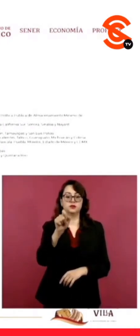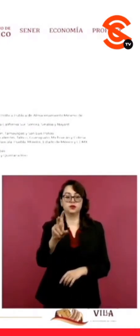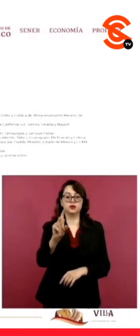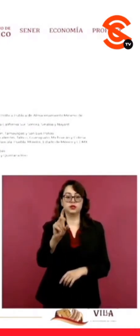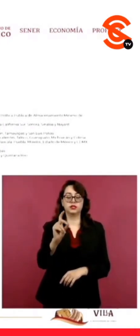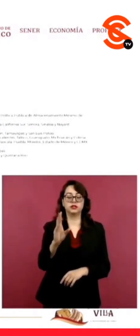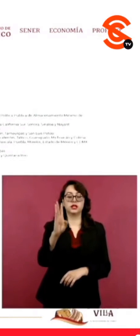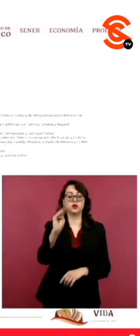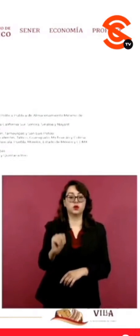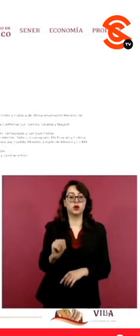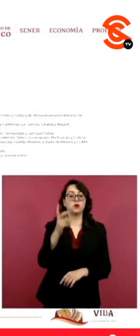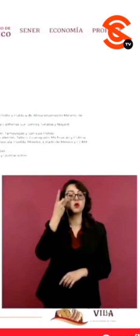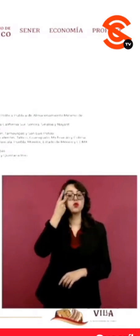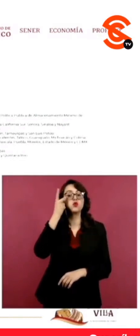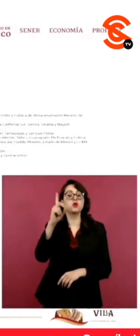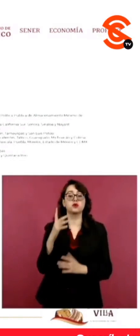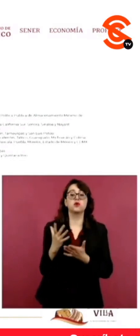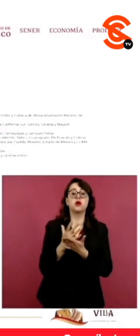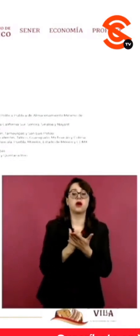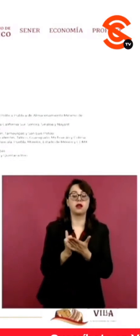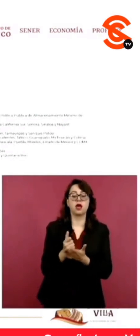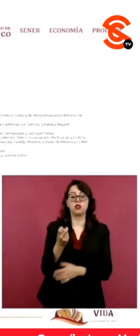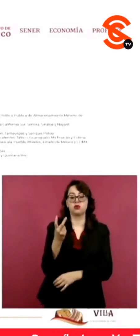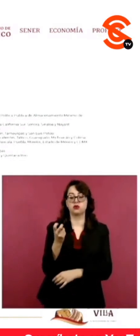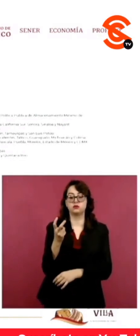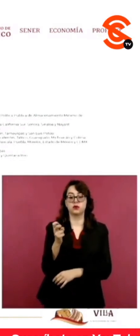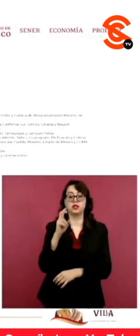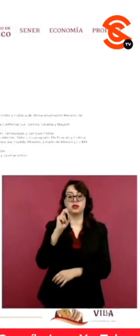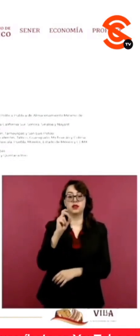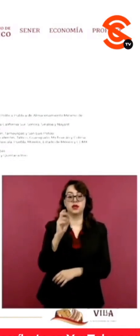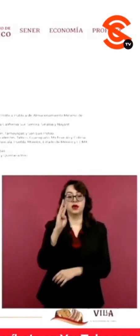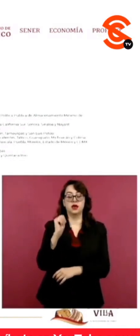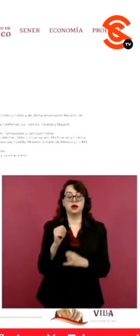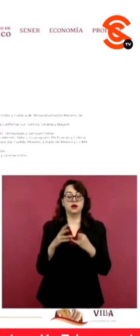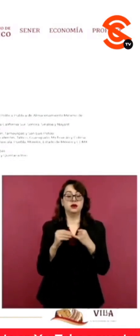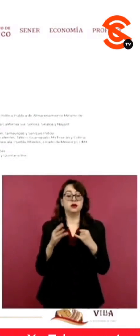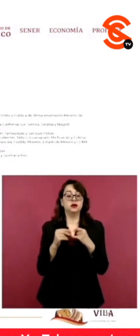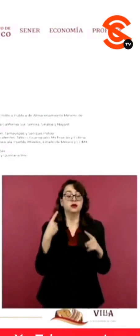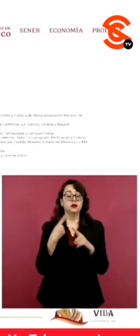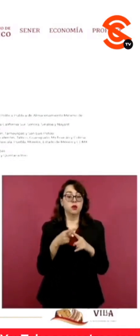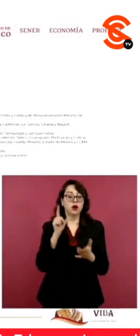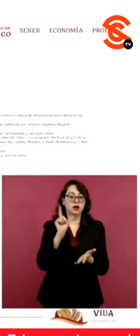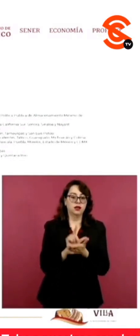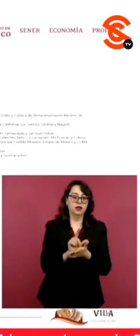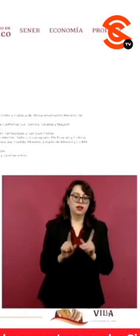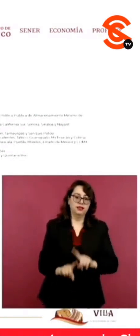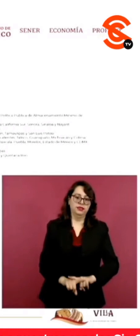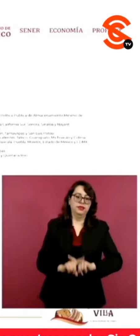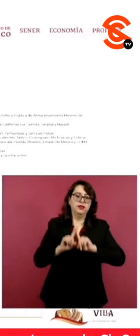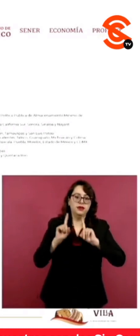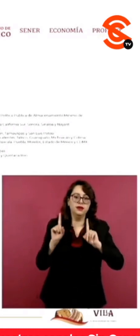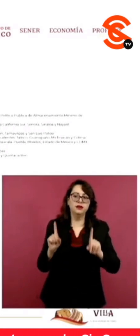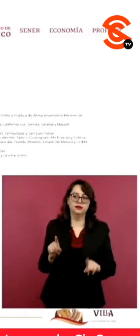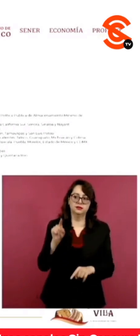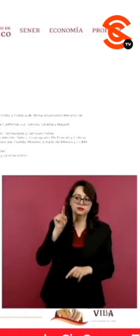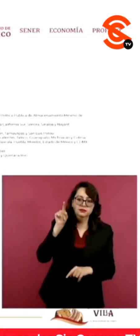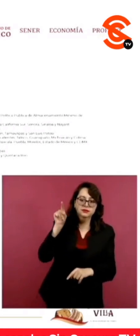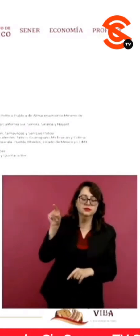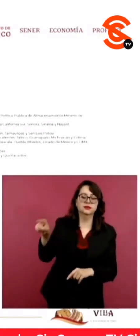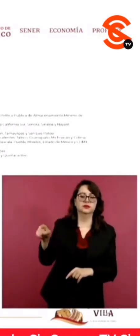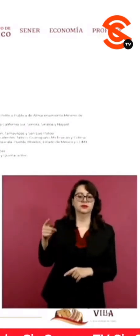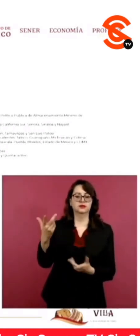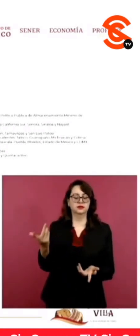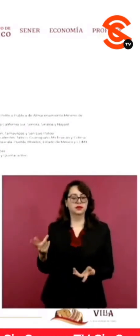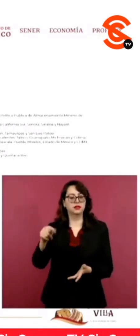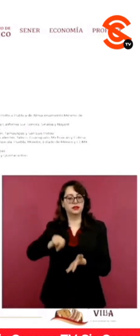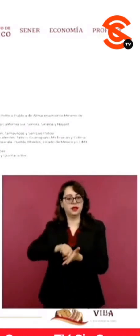39 centavos el litro, un margen de 2 pesos 39 centavos, contra 15 centavos de margen de franquicia Pemex